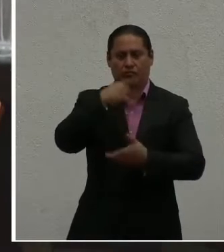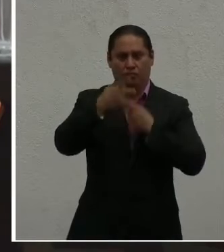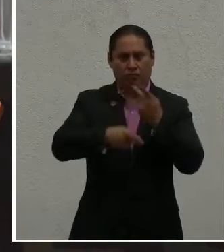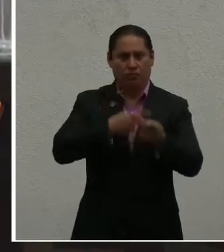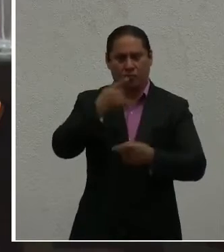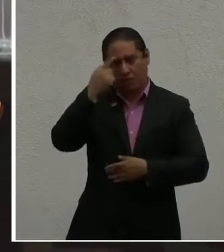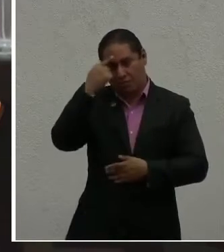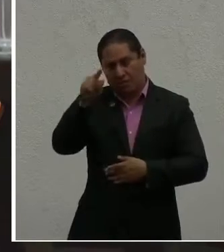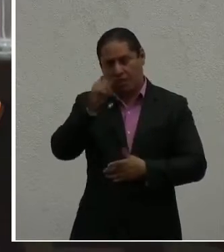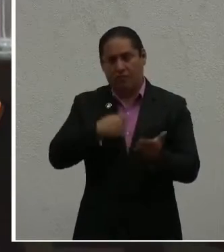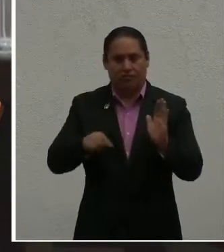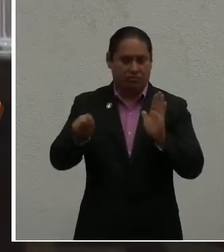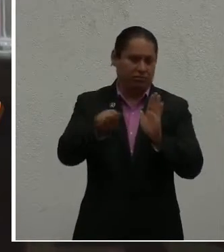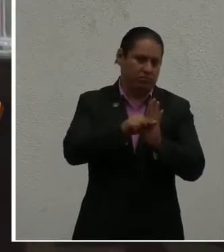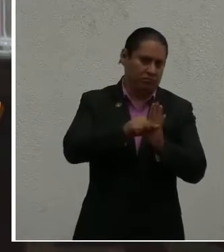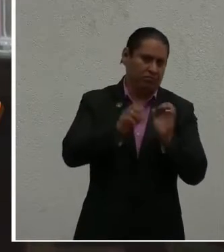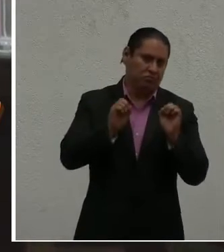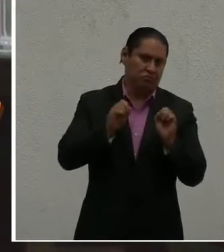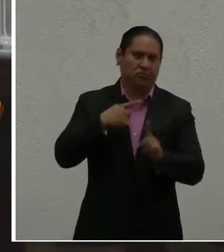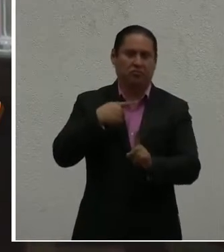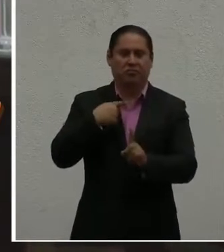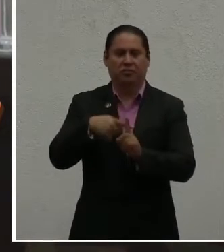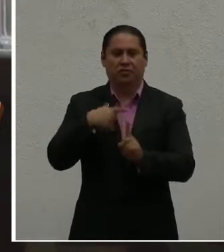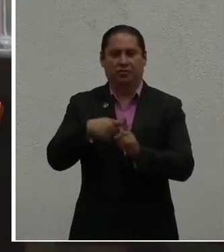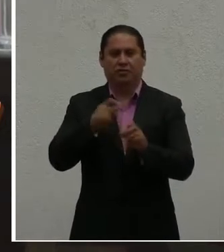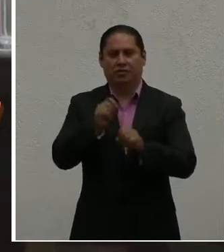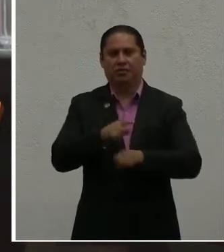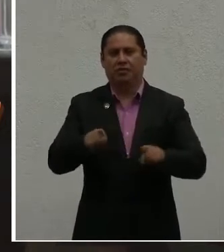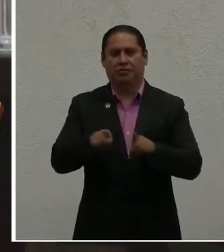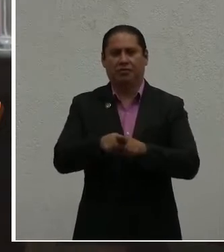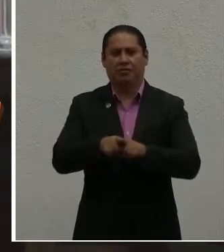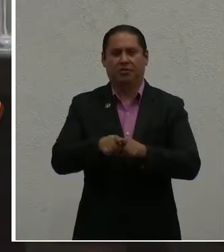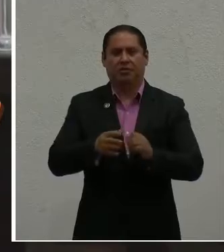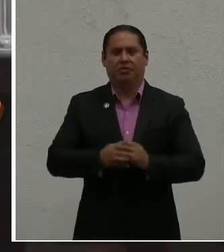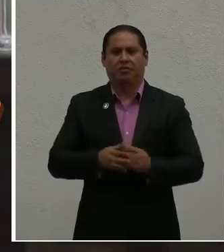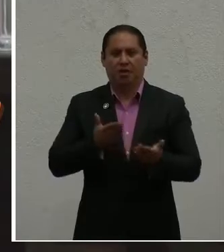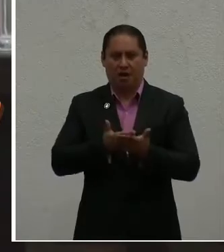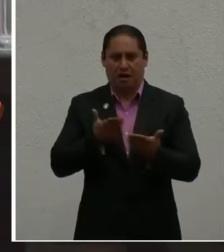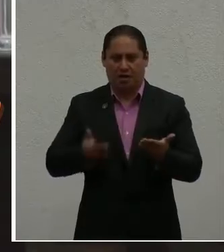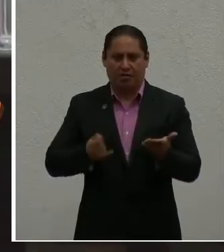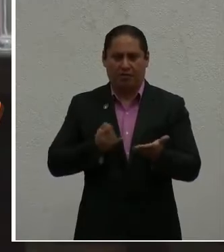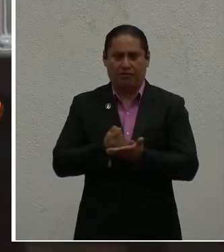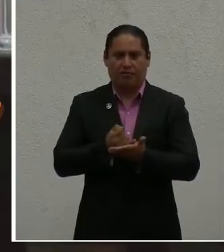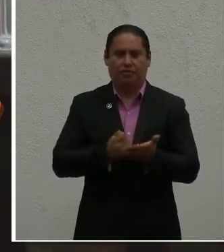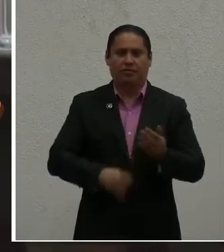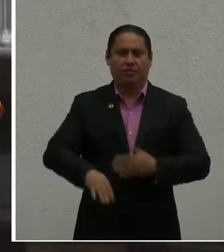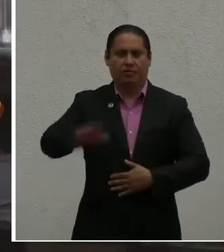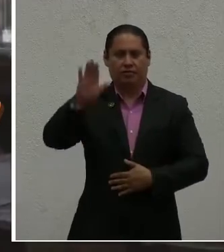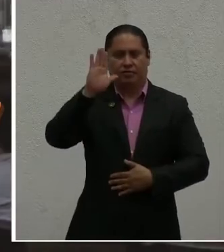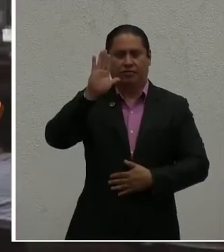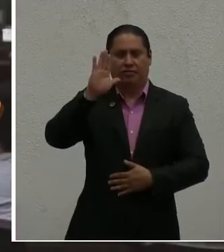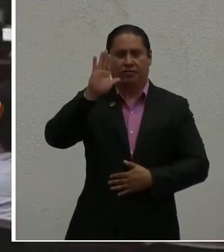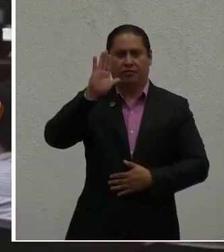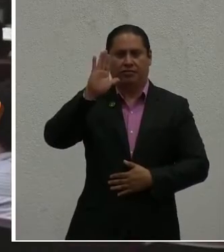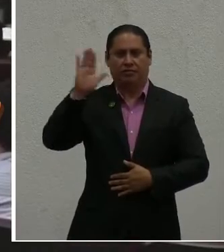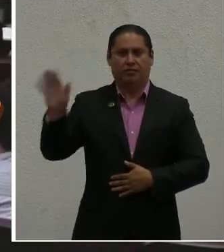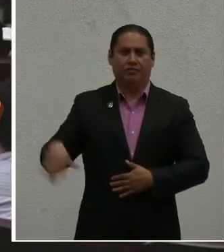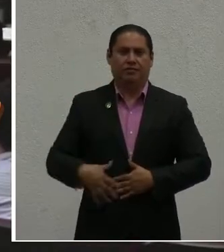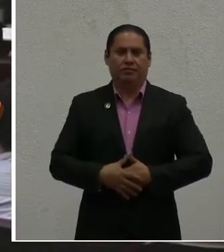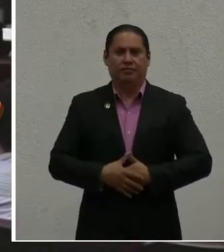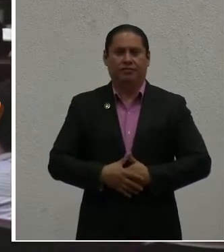la palabra para argumentar en contra o a favor del mismo, sírvanse manifestarlo en este momento levantando la mano.